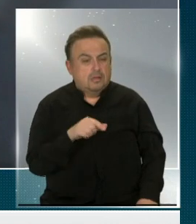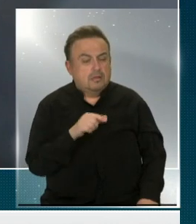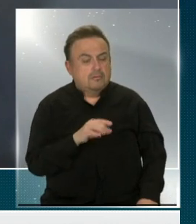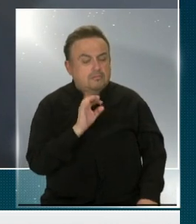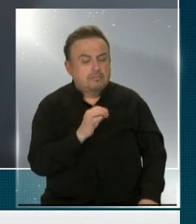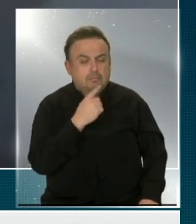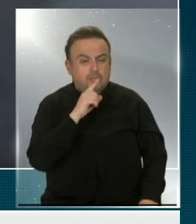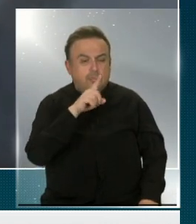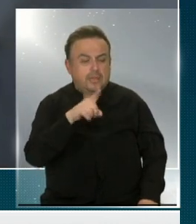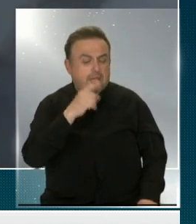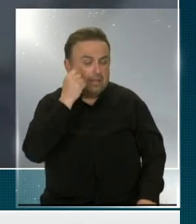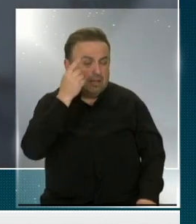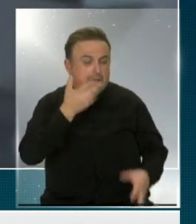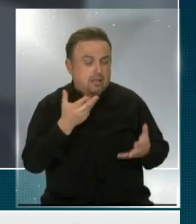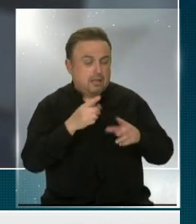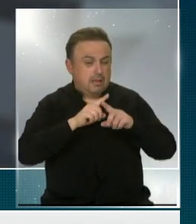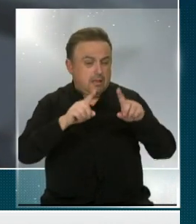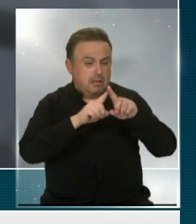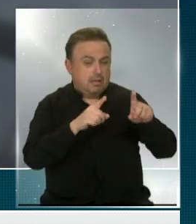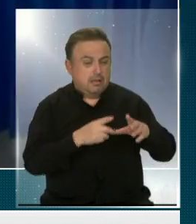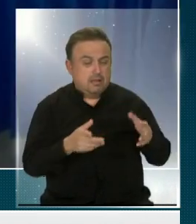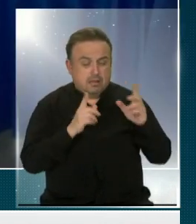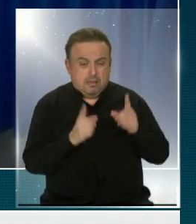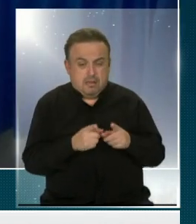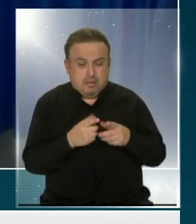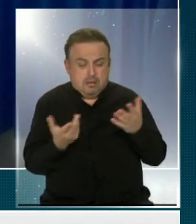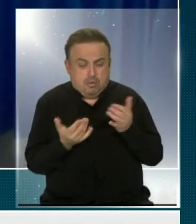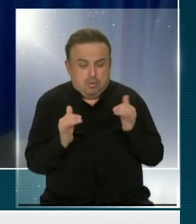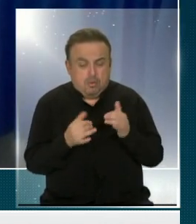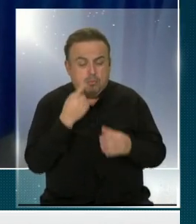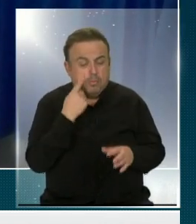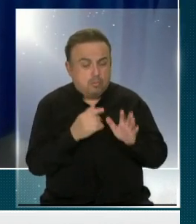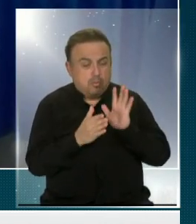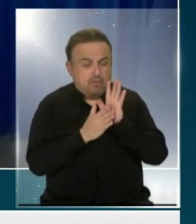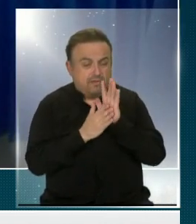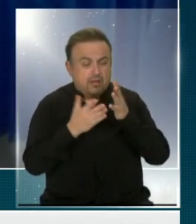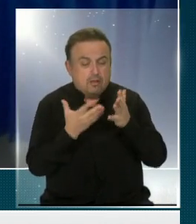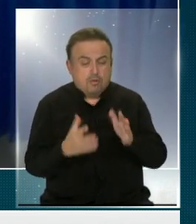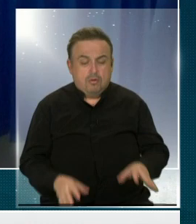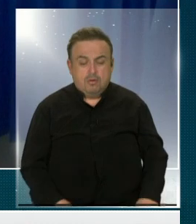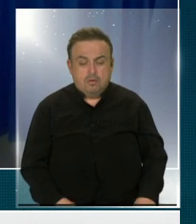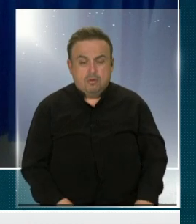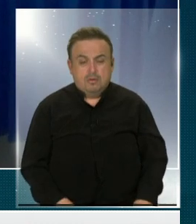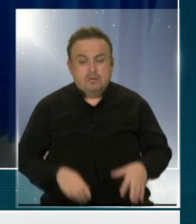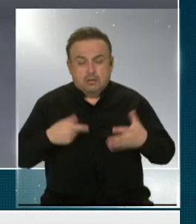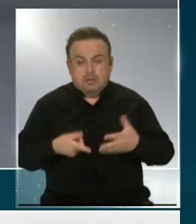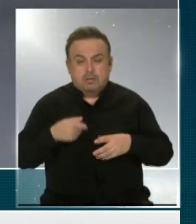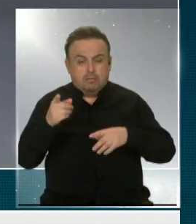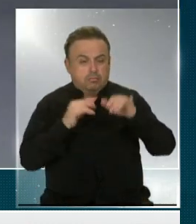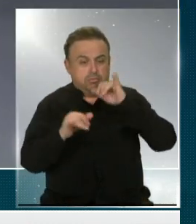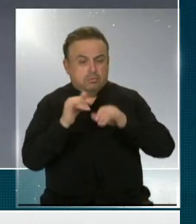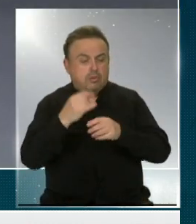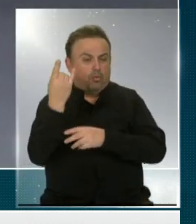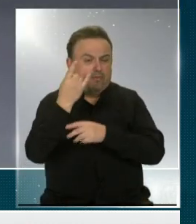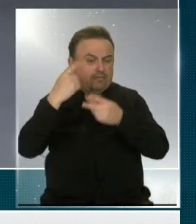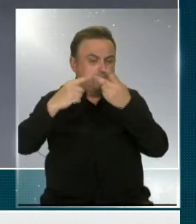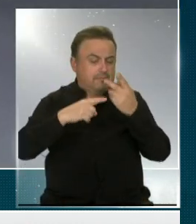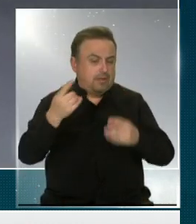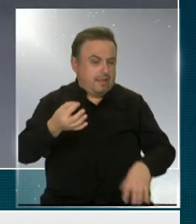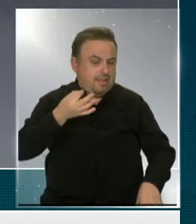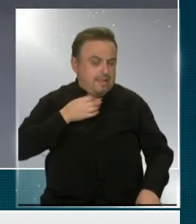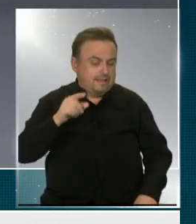pero pero sí entendiendo que aquí son distintas fórmulas que las que se están probando en los laboratorios y en las universidades que usted mencionaba